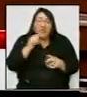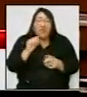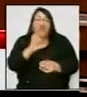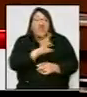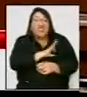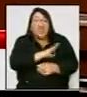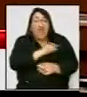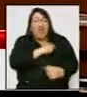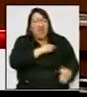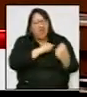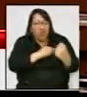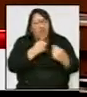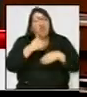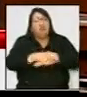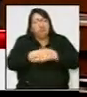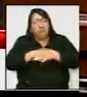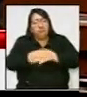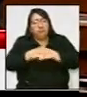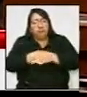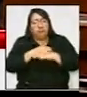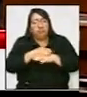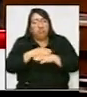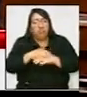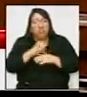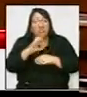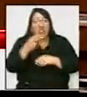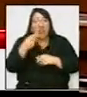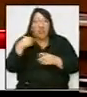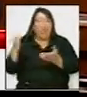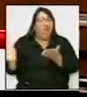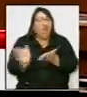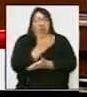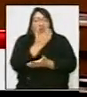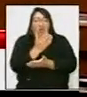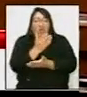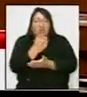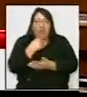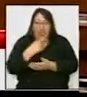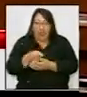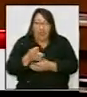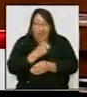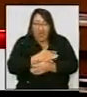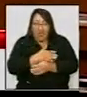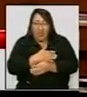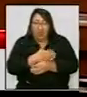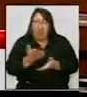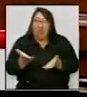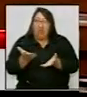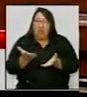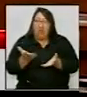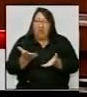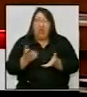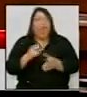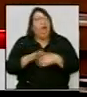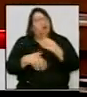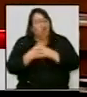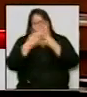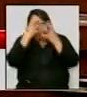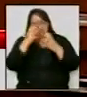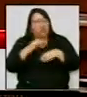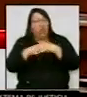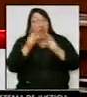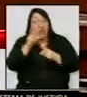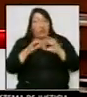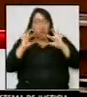fiscales valientes que han estado confrontando la corrupción. ¿Y cuál ha sido la respuesta? La respuesta ha sido la movilización ciudadana. Y ahí es